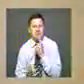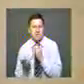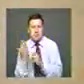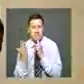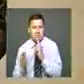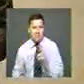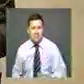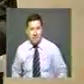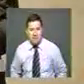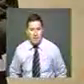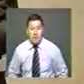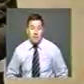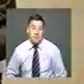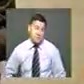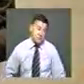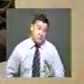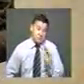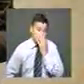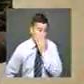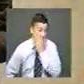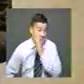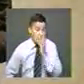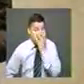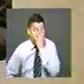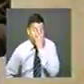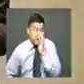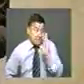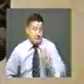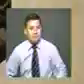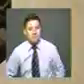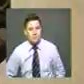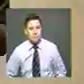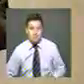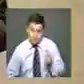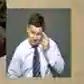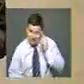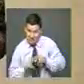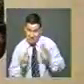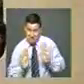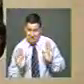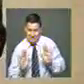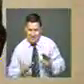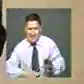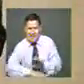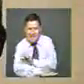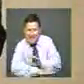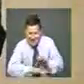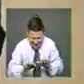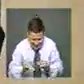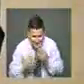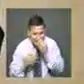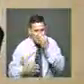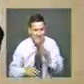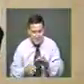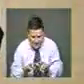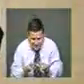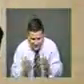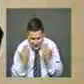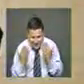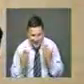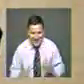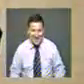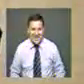siguiente, y me da pena inventármelo porque estos computadores no sirven sino cuando a